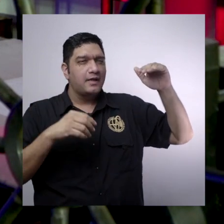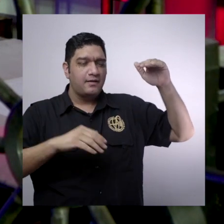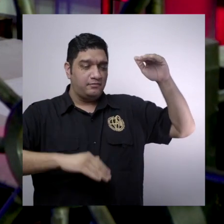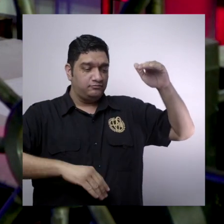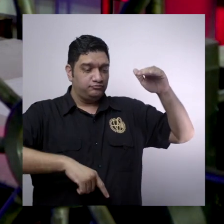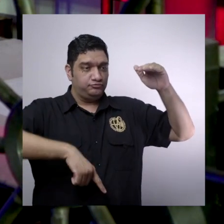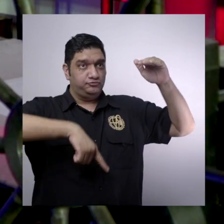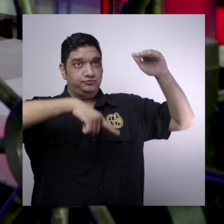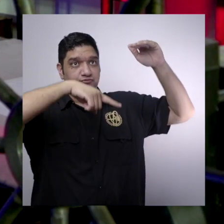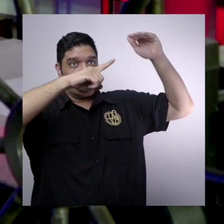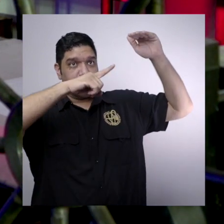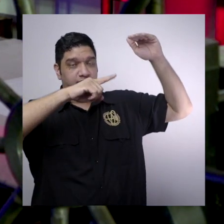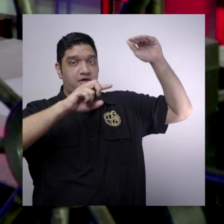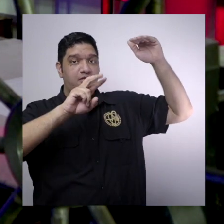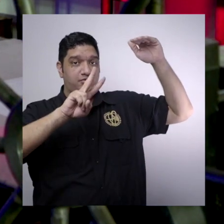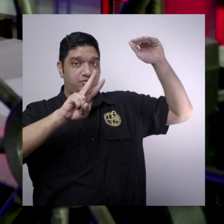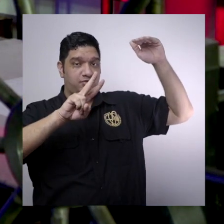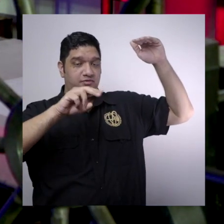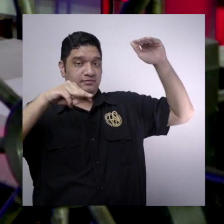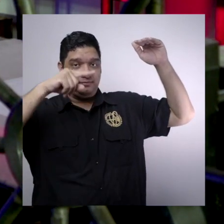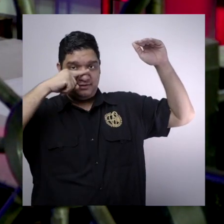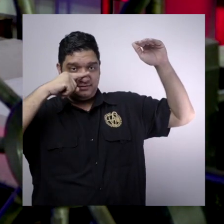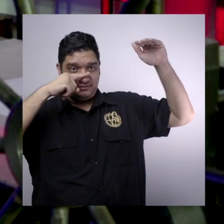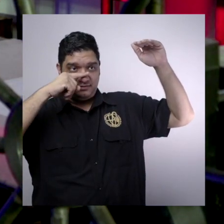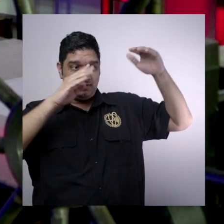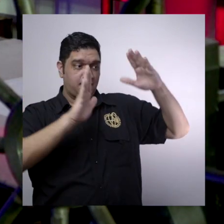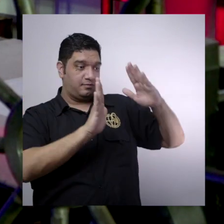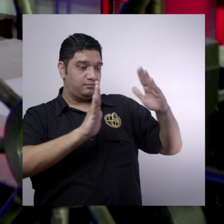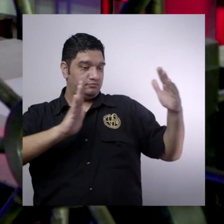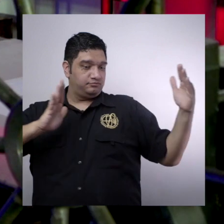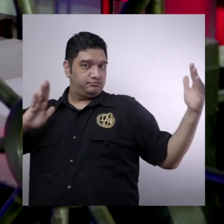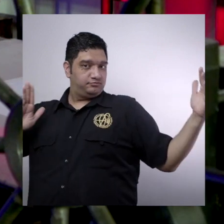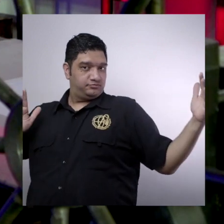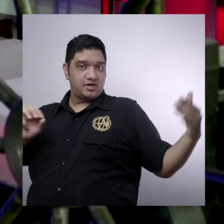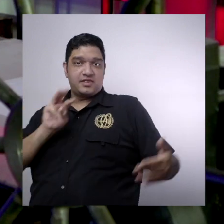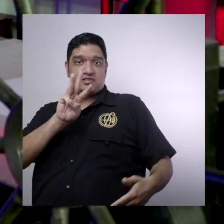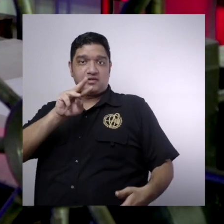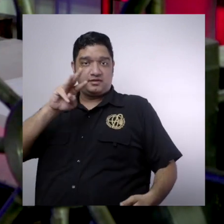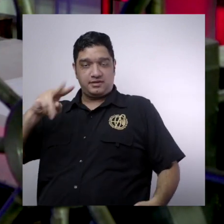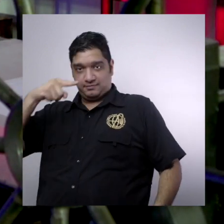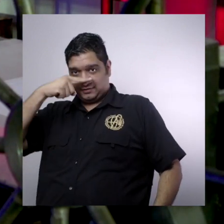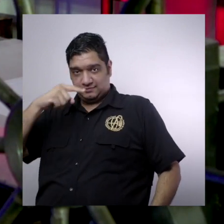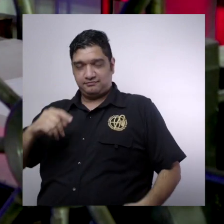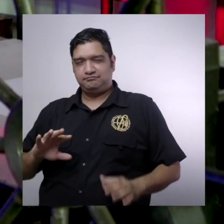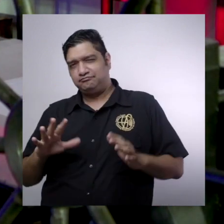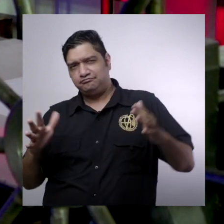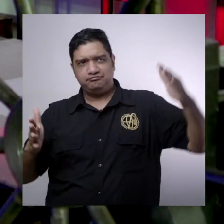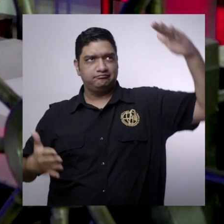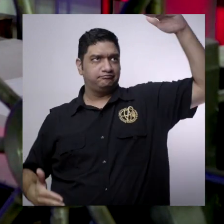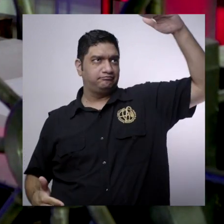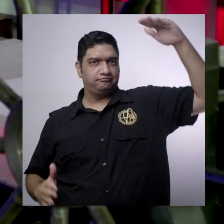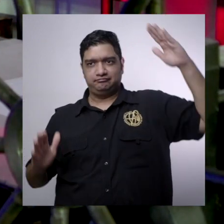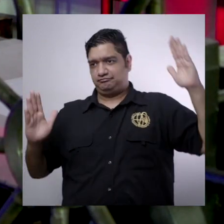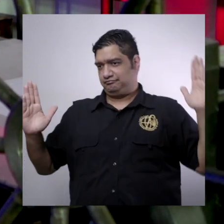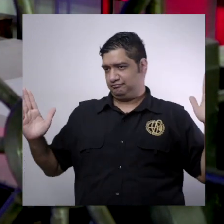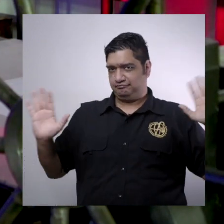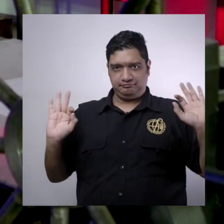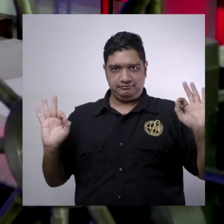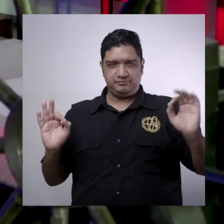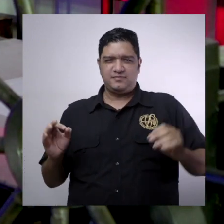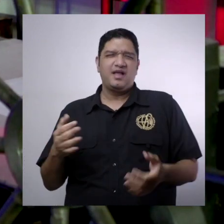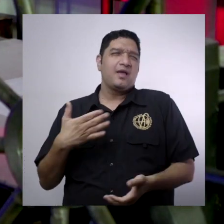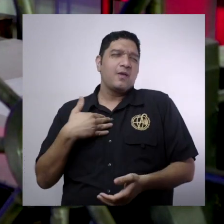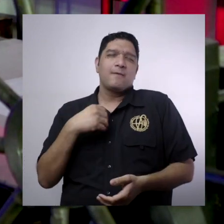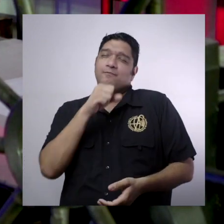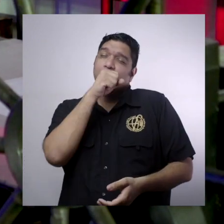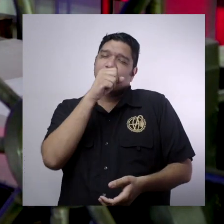2 metros por 3 metros. Y pues yo prefería que estuviera a la vista